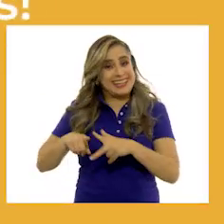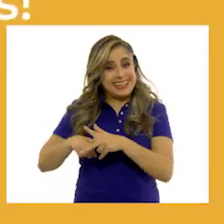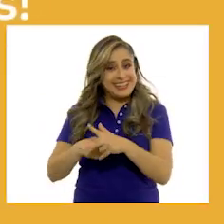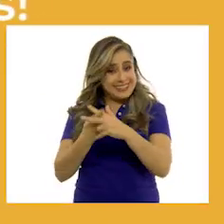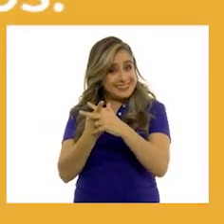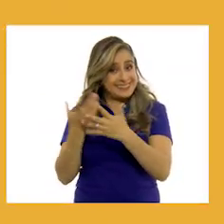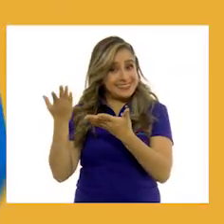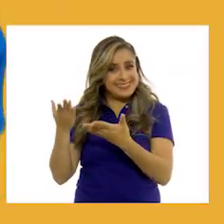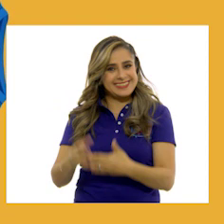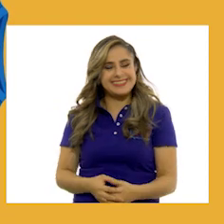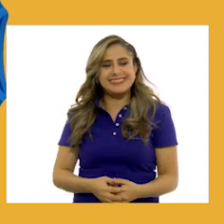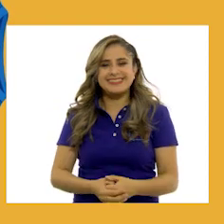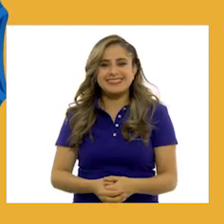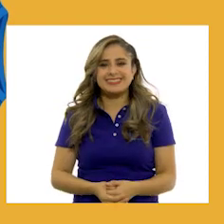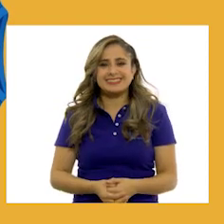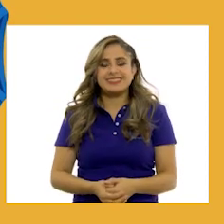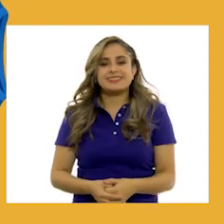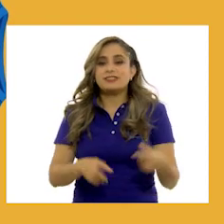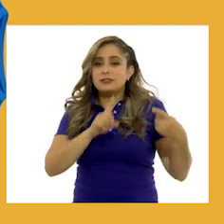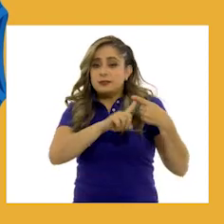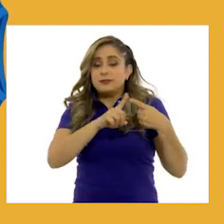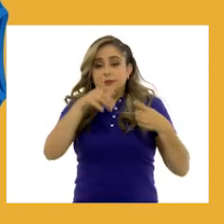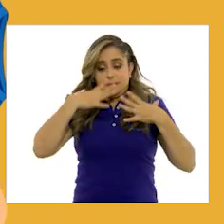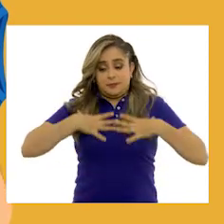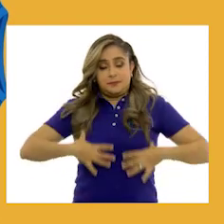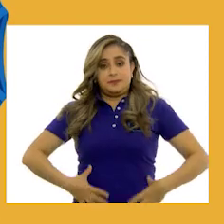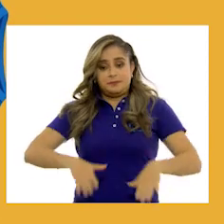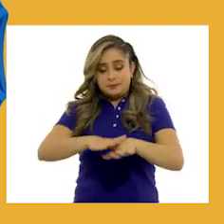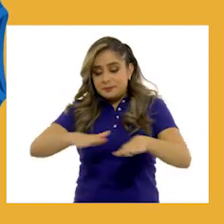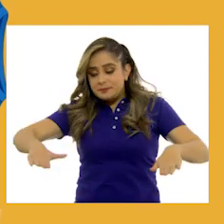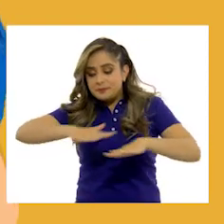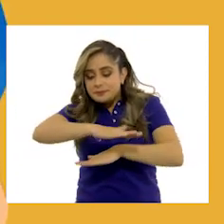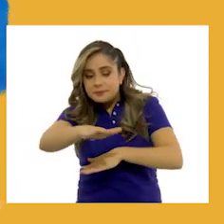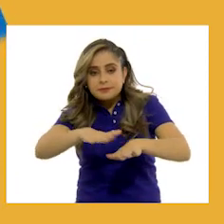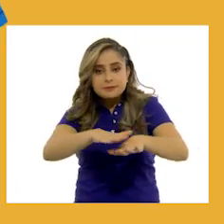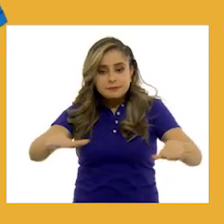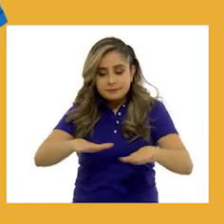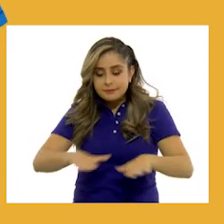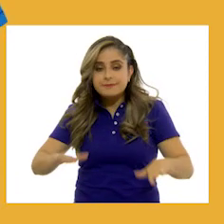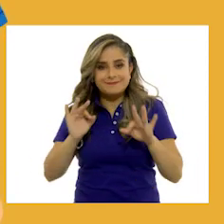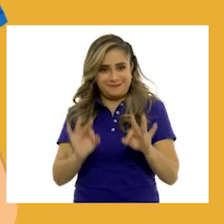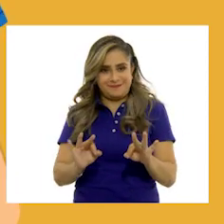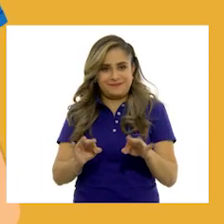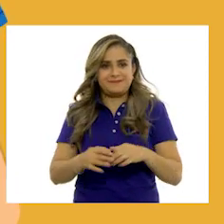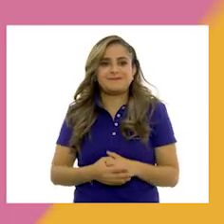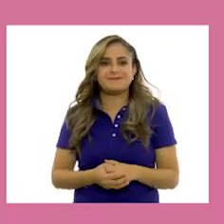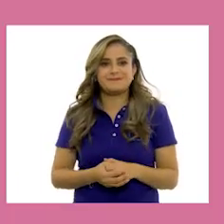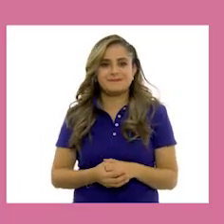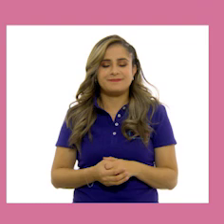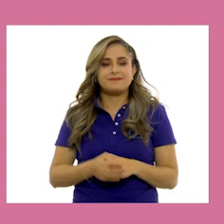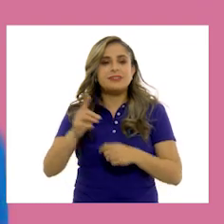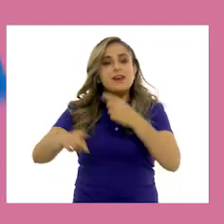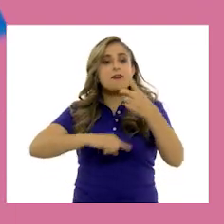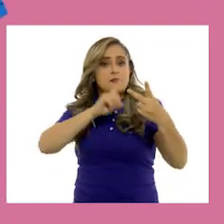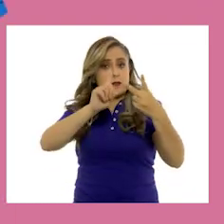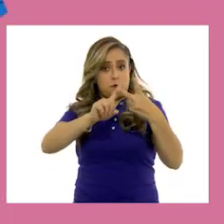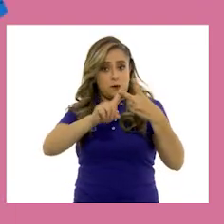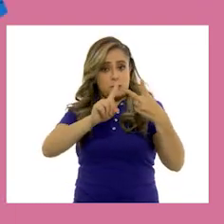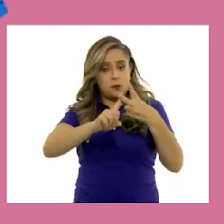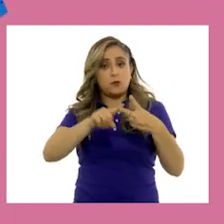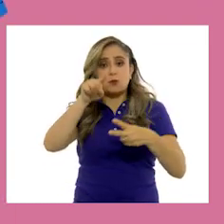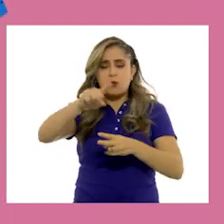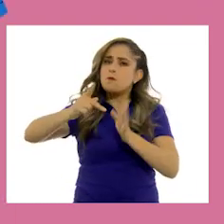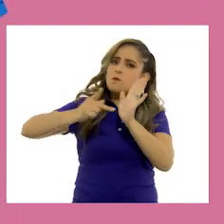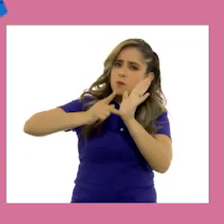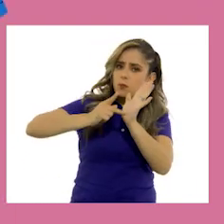¡Empecemos! 1. Estira la playera a lo largo y a lo ancho. 2. Marca con